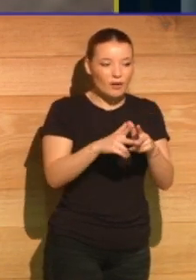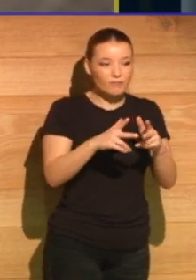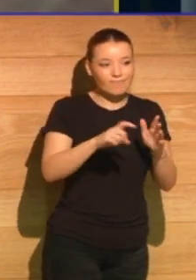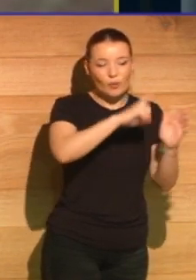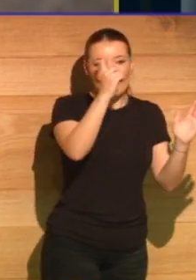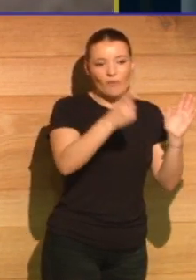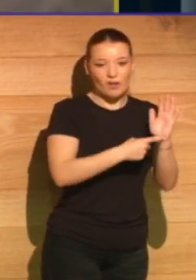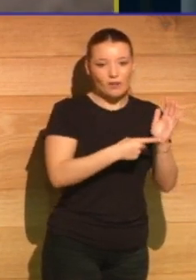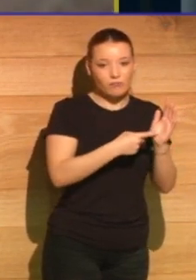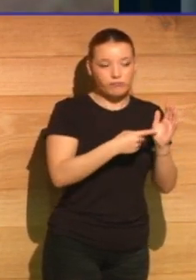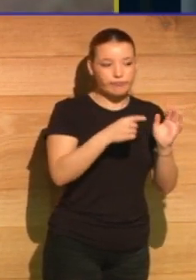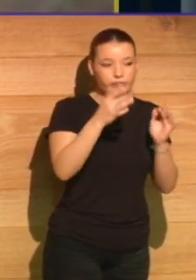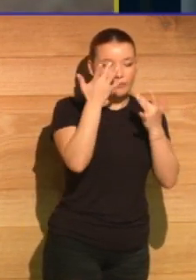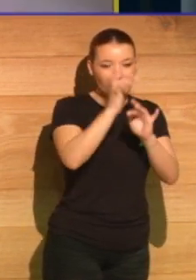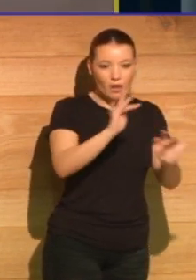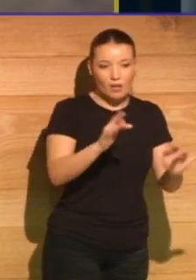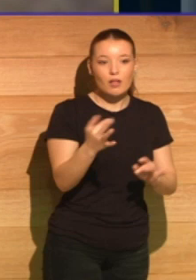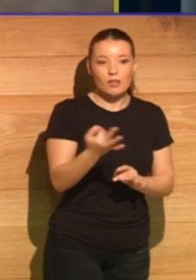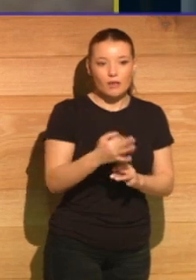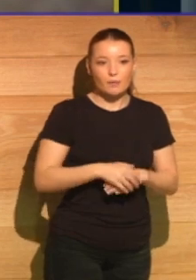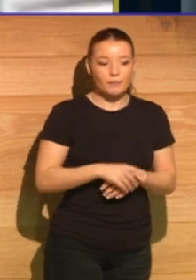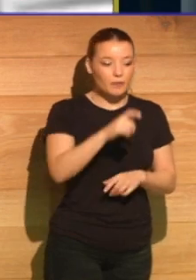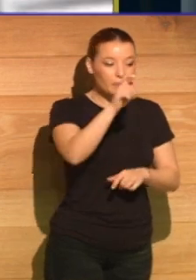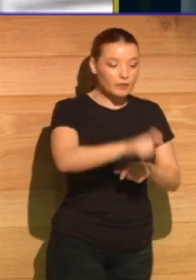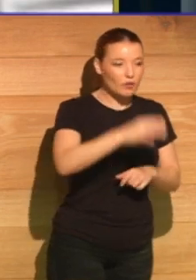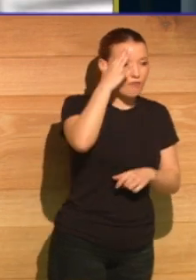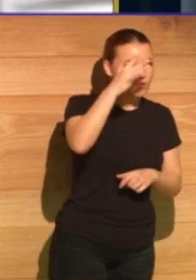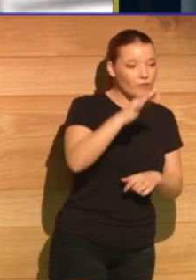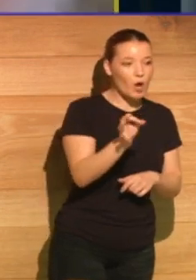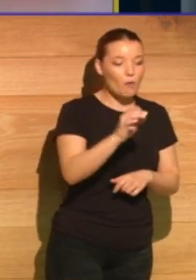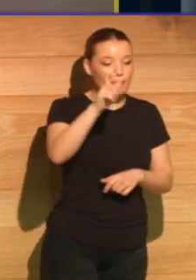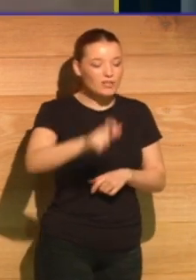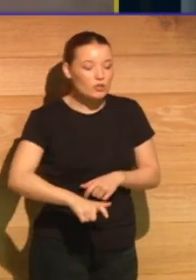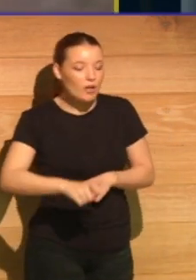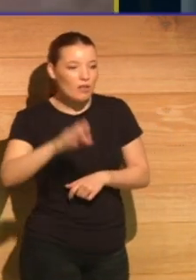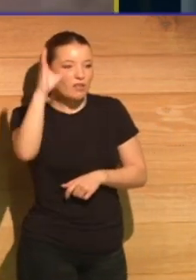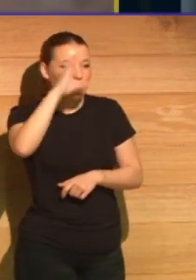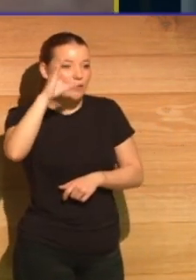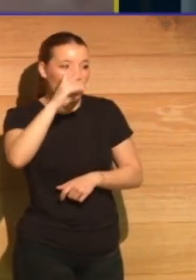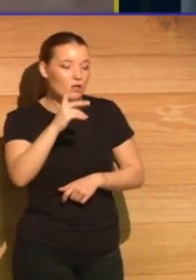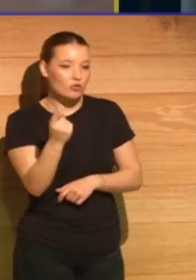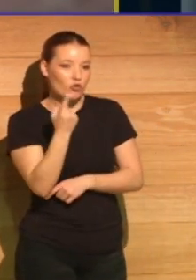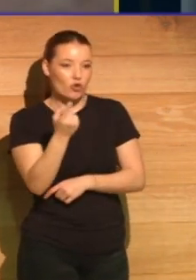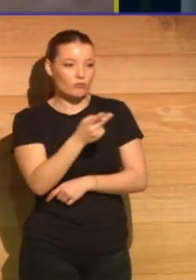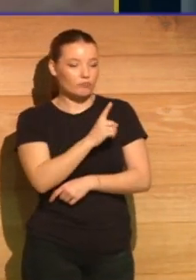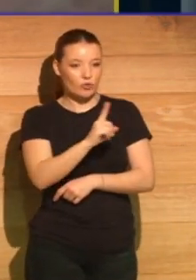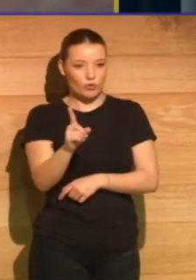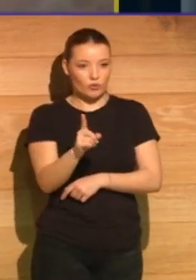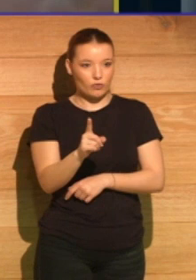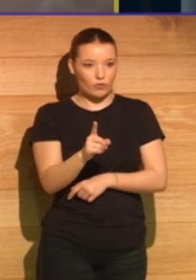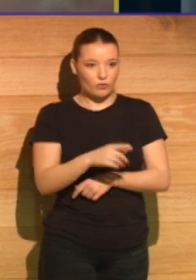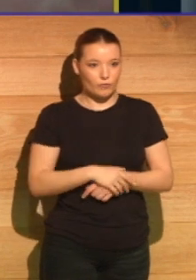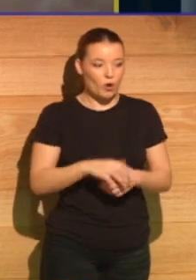gente de ciencia, a la gente de filosofía, o sea, esa convocación, esa trenza entre humanidades,